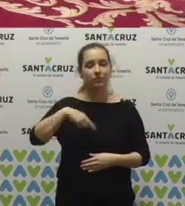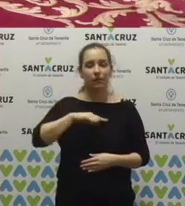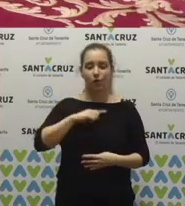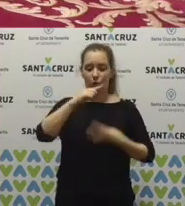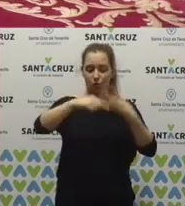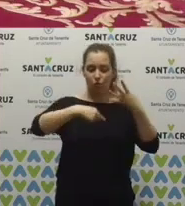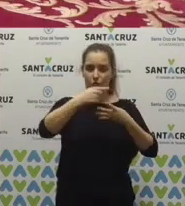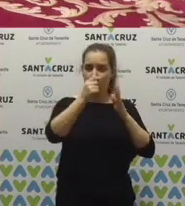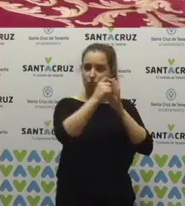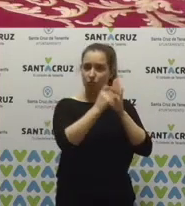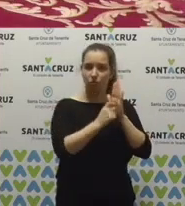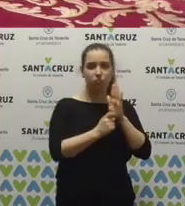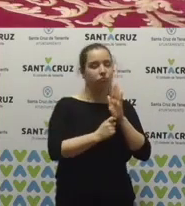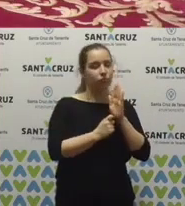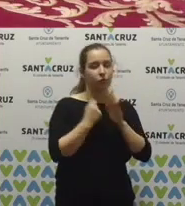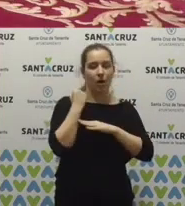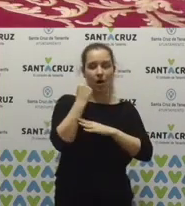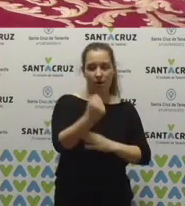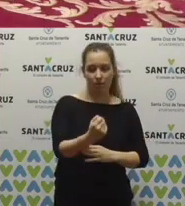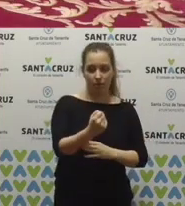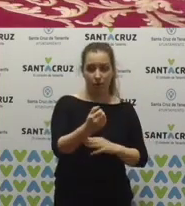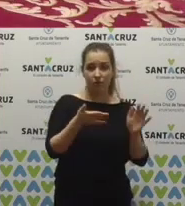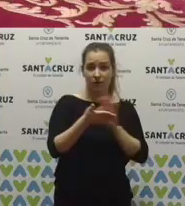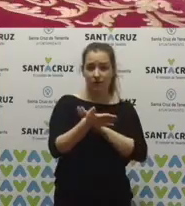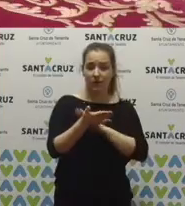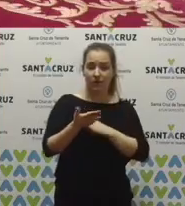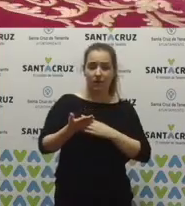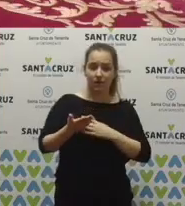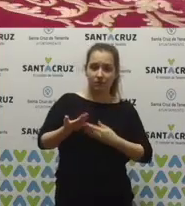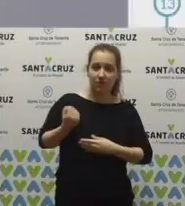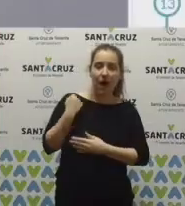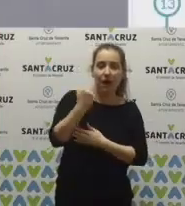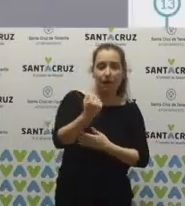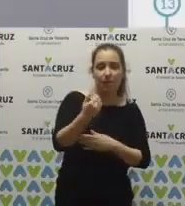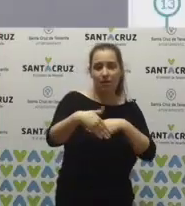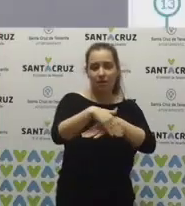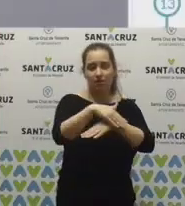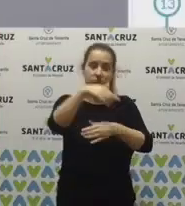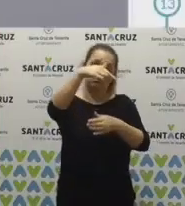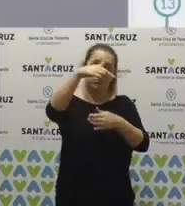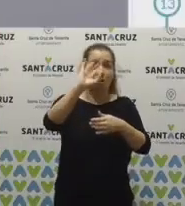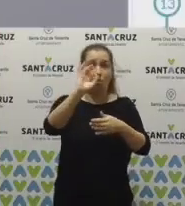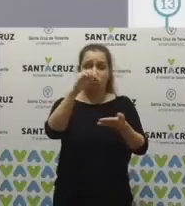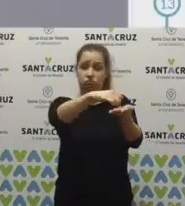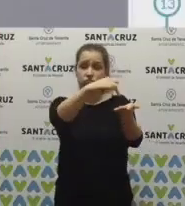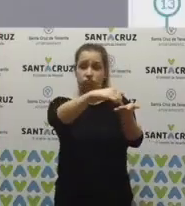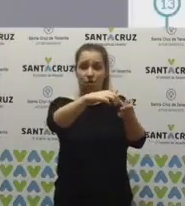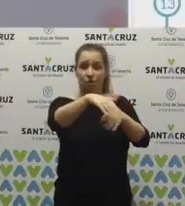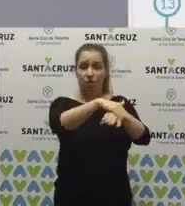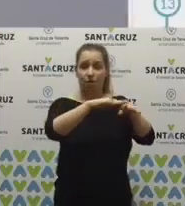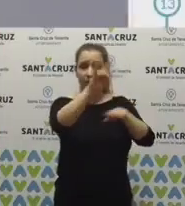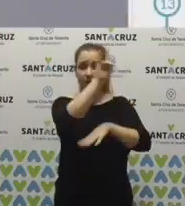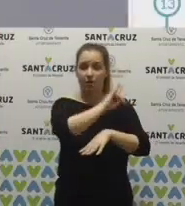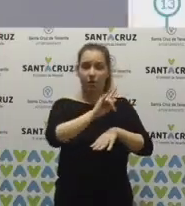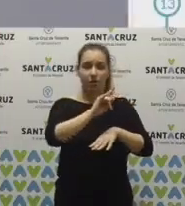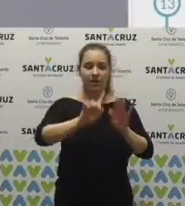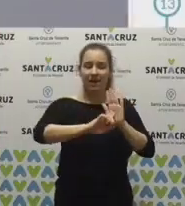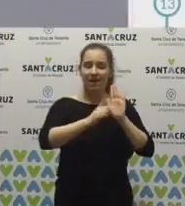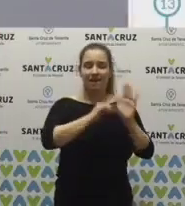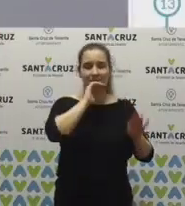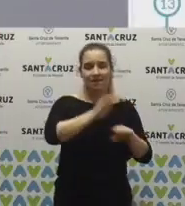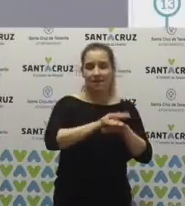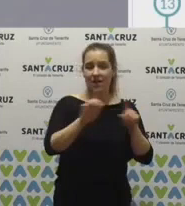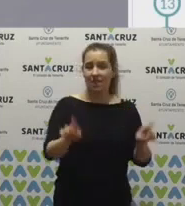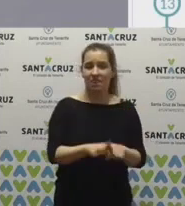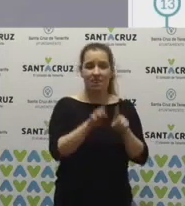primero habla de instar al gobierno de canarias a cumplir una ley por mucho que los autores de la ley hayan sido ustedes o no